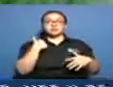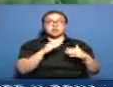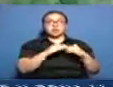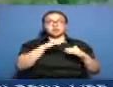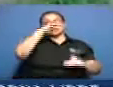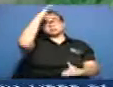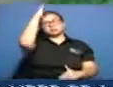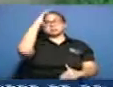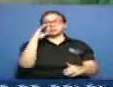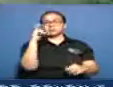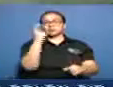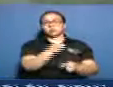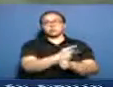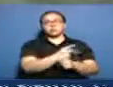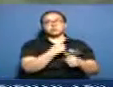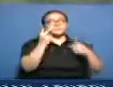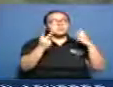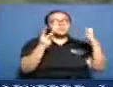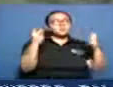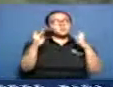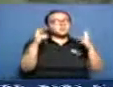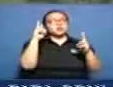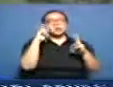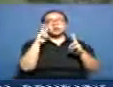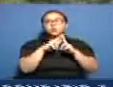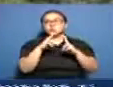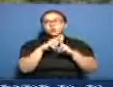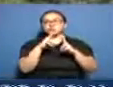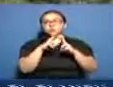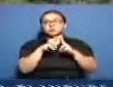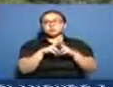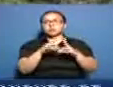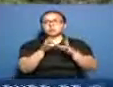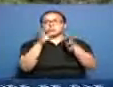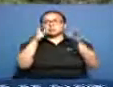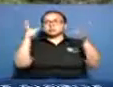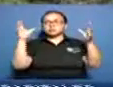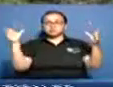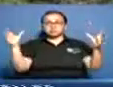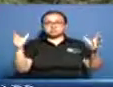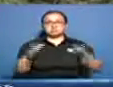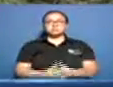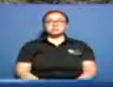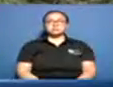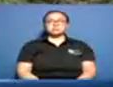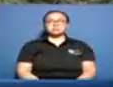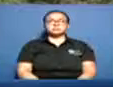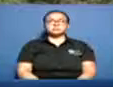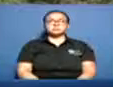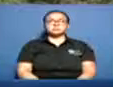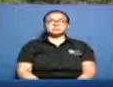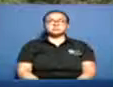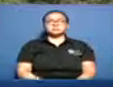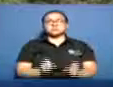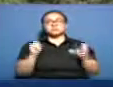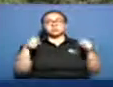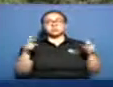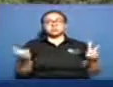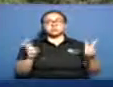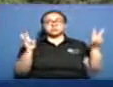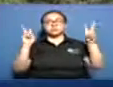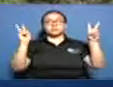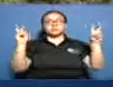apropiada para visitarlas y conocer si los establecimientos han sido pues positivos y han podido sobrevivir las